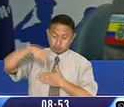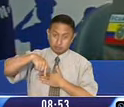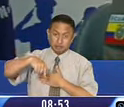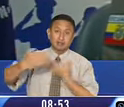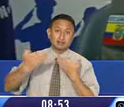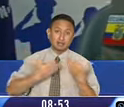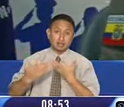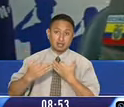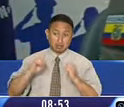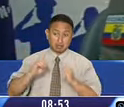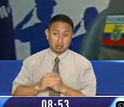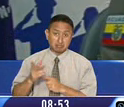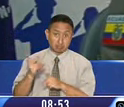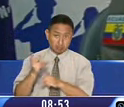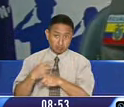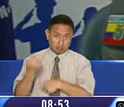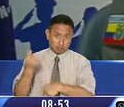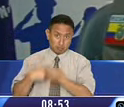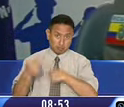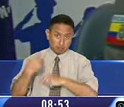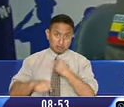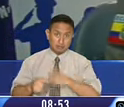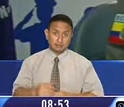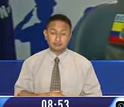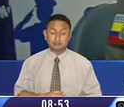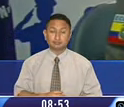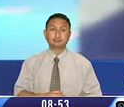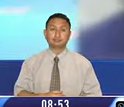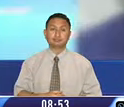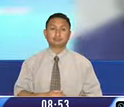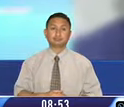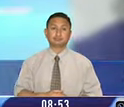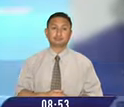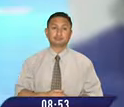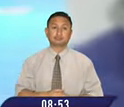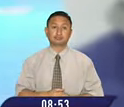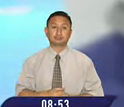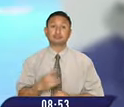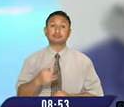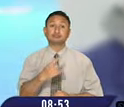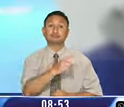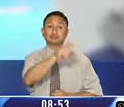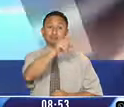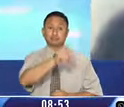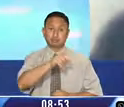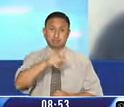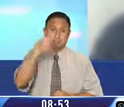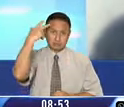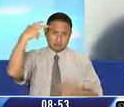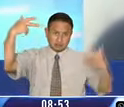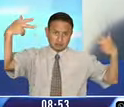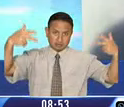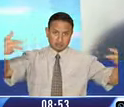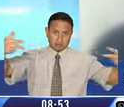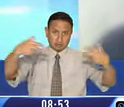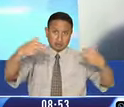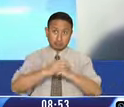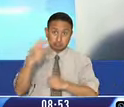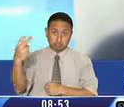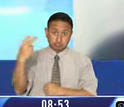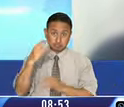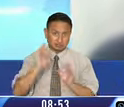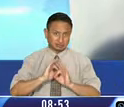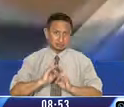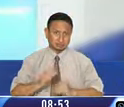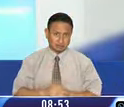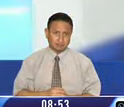poder extender los productos que en esta ocasión habían sido sustraídos. Los sujetos burlaban las cámaras de seguridad para que no los vean, señala la